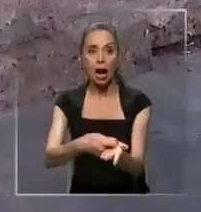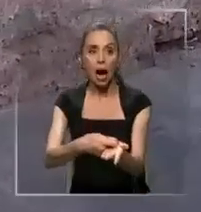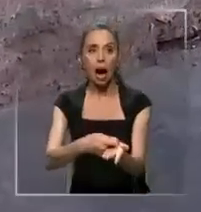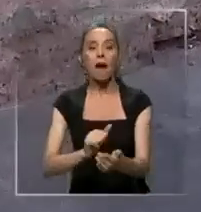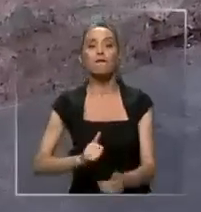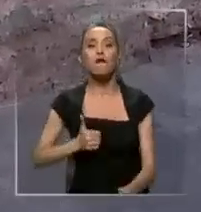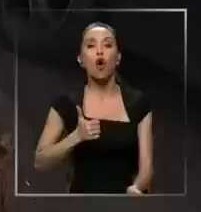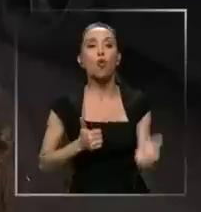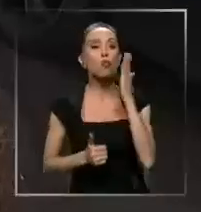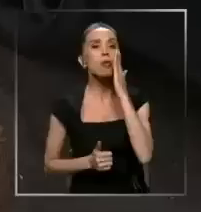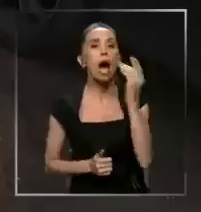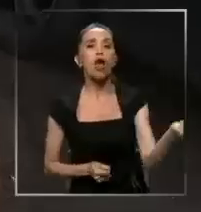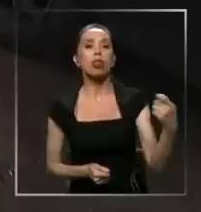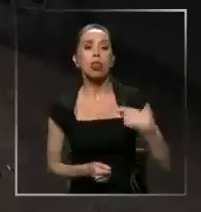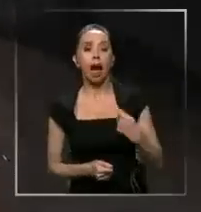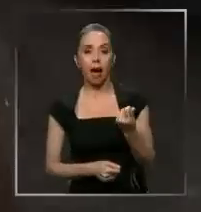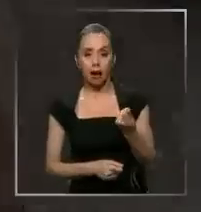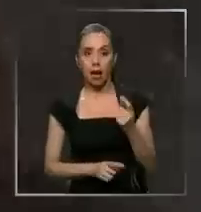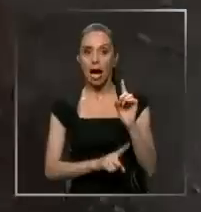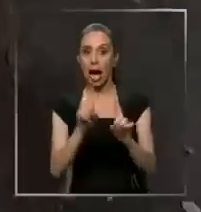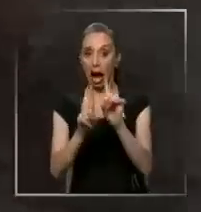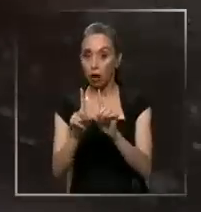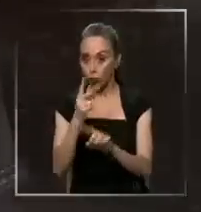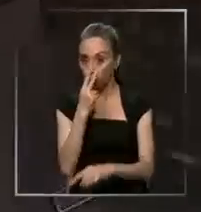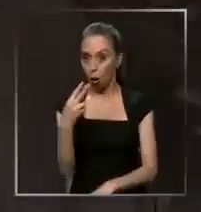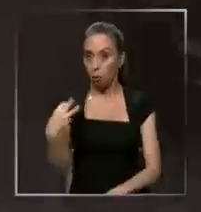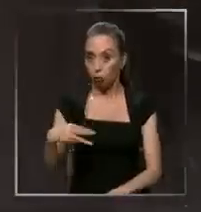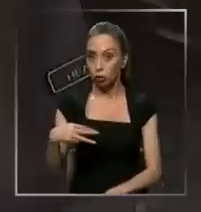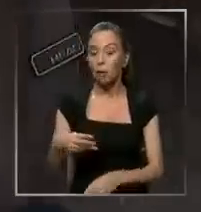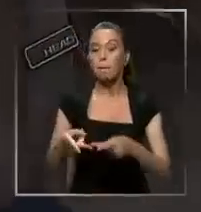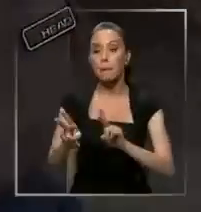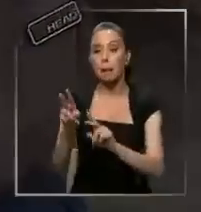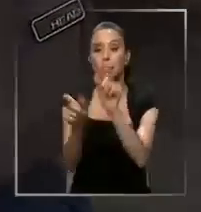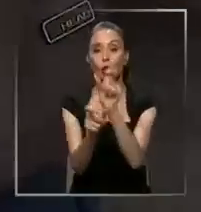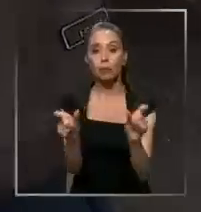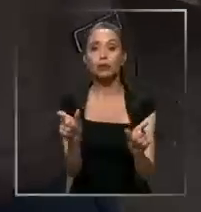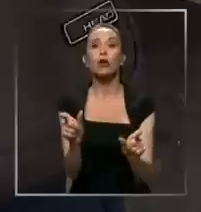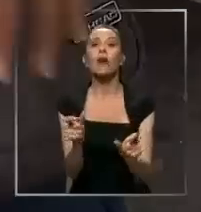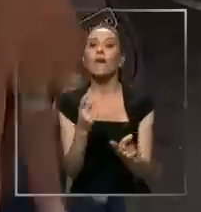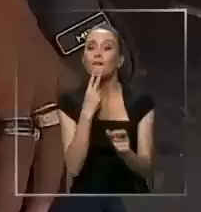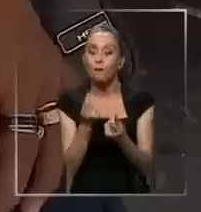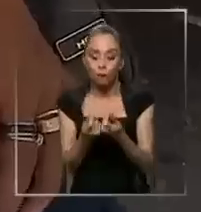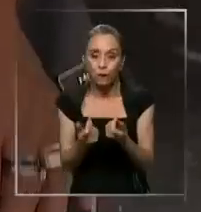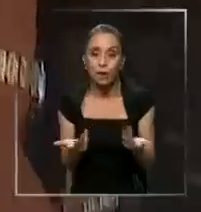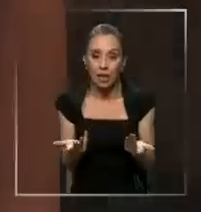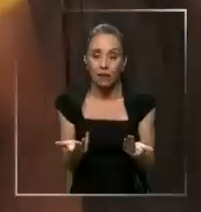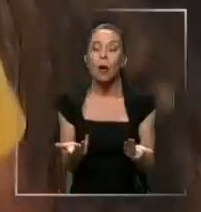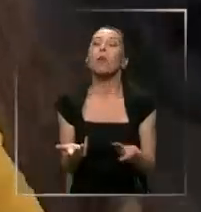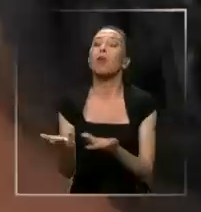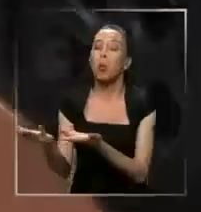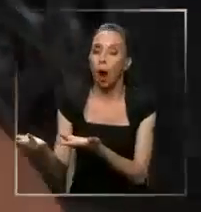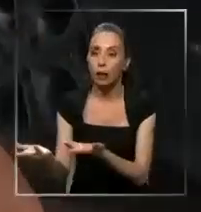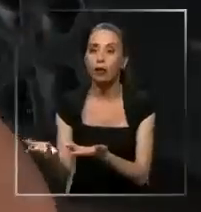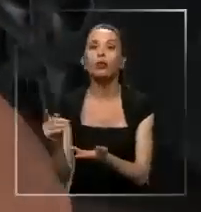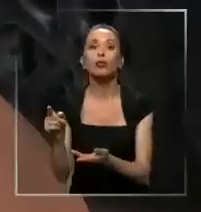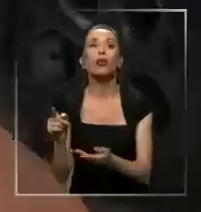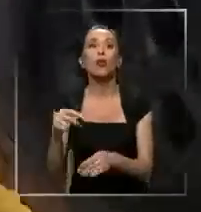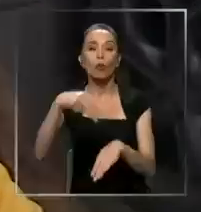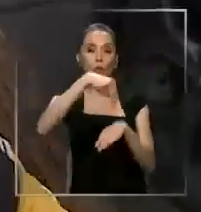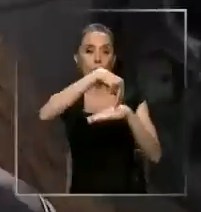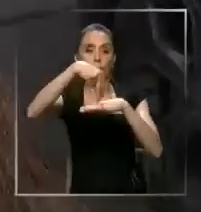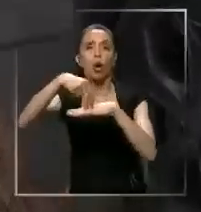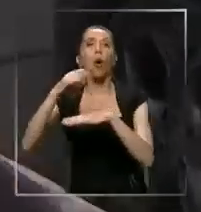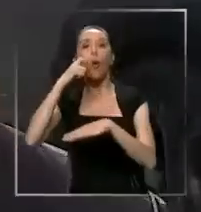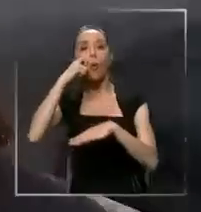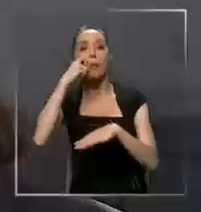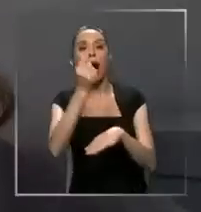coloración voluntariamente. En algunos casos, el municipio ha autorizado a personas en situación de vulnerabilidad para que oficien de parquímetros humanos, pero